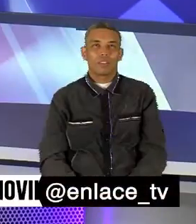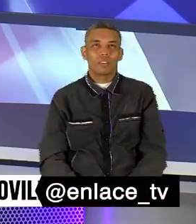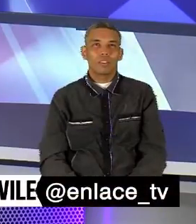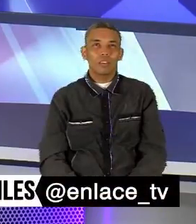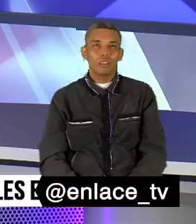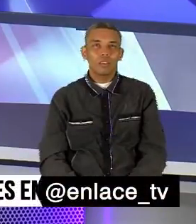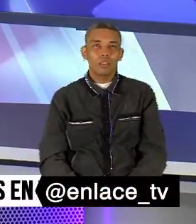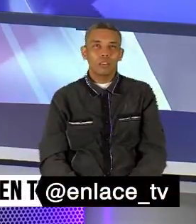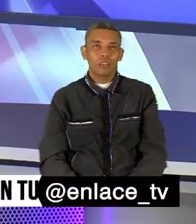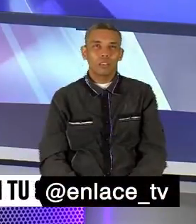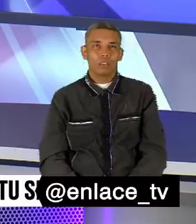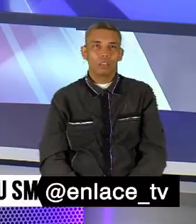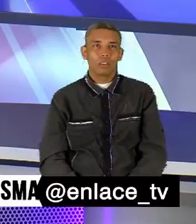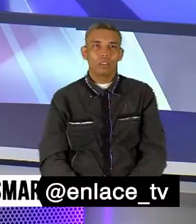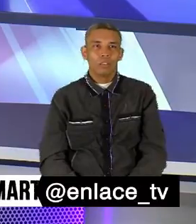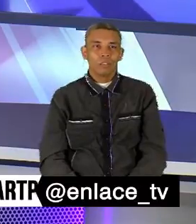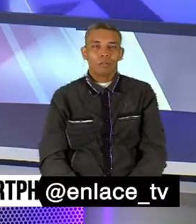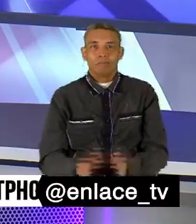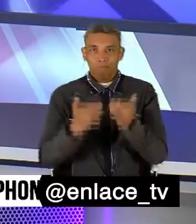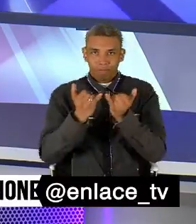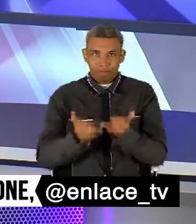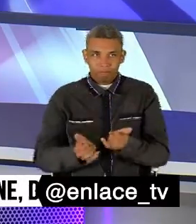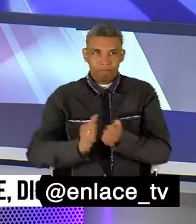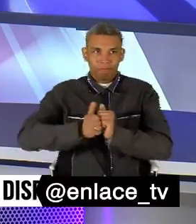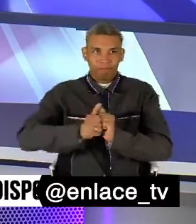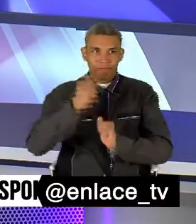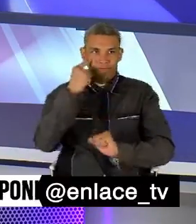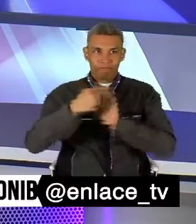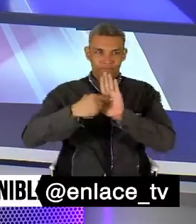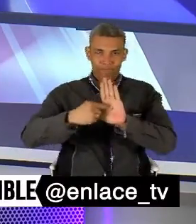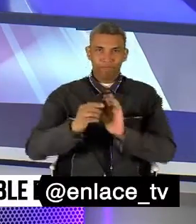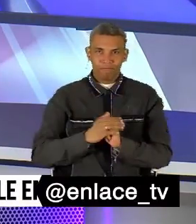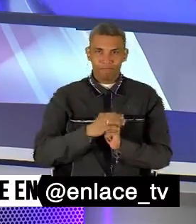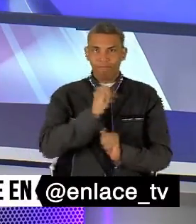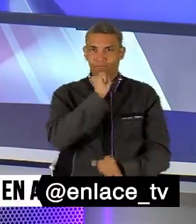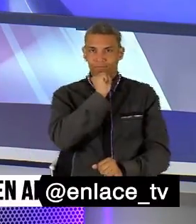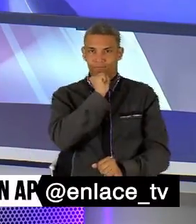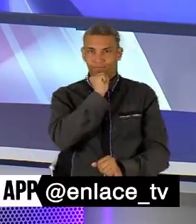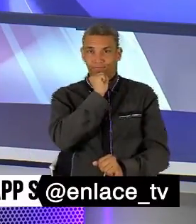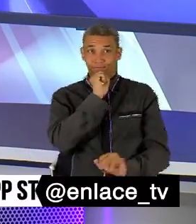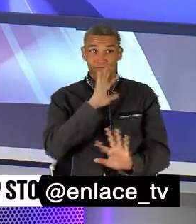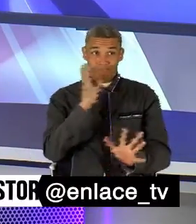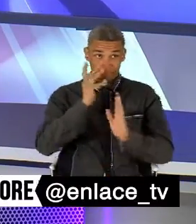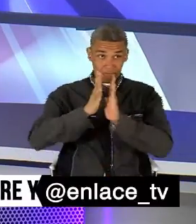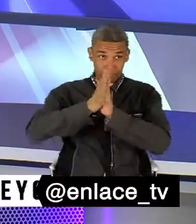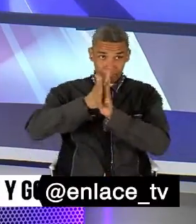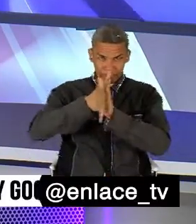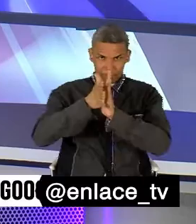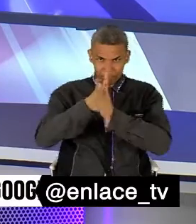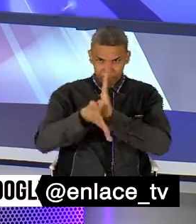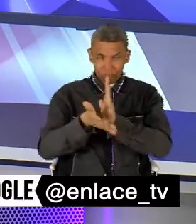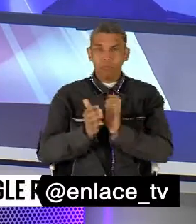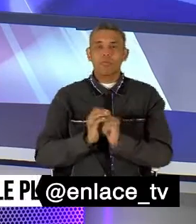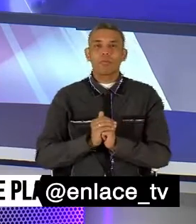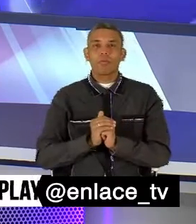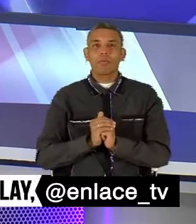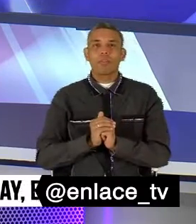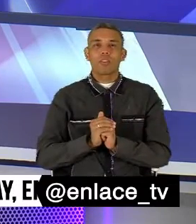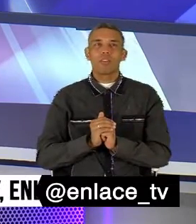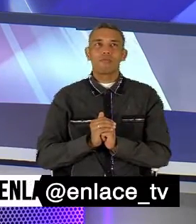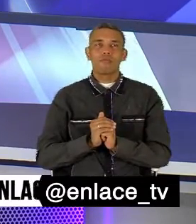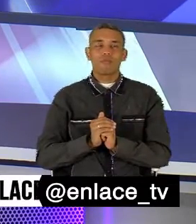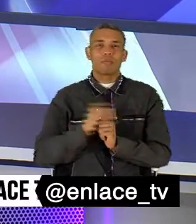Y llega el momento de darle paso a la información deportiva. Luis Alfonso, el Pocho Molina ya está listo con todos los detalles de lo que